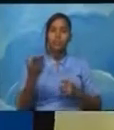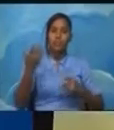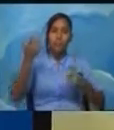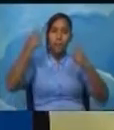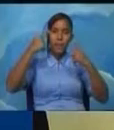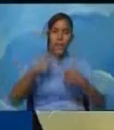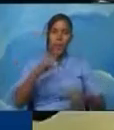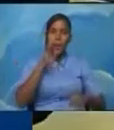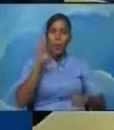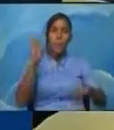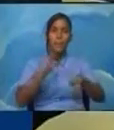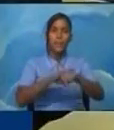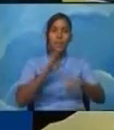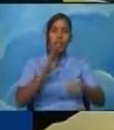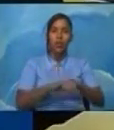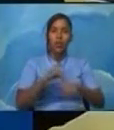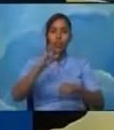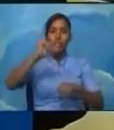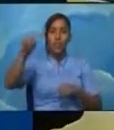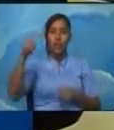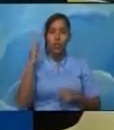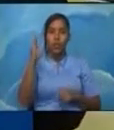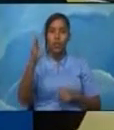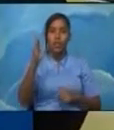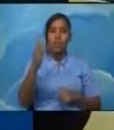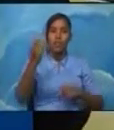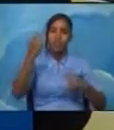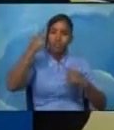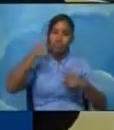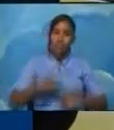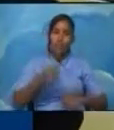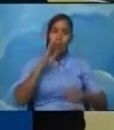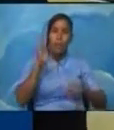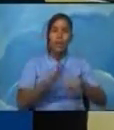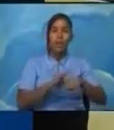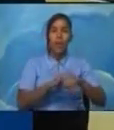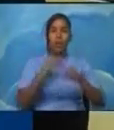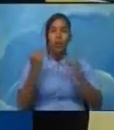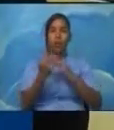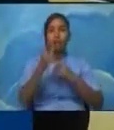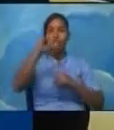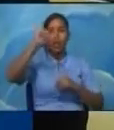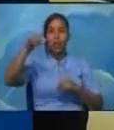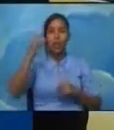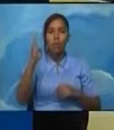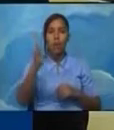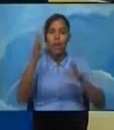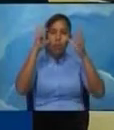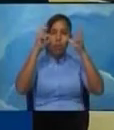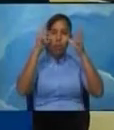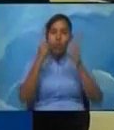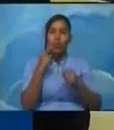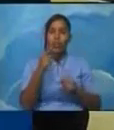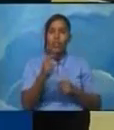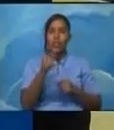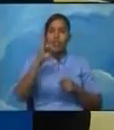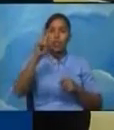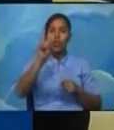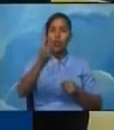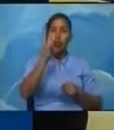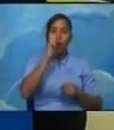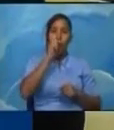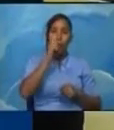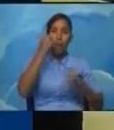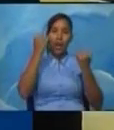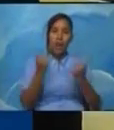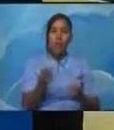hemos pecado contra Jehová. Hemos oído lo que dice Josué, hemos oído lo que dice Caleb. Ahora